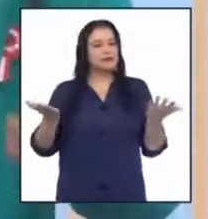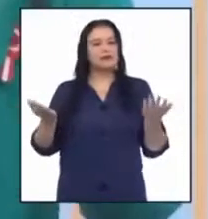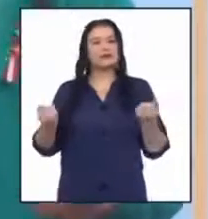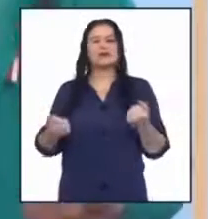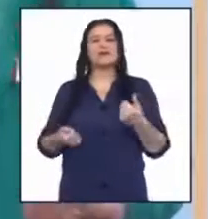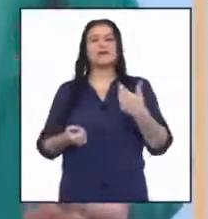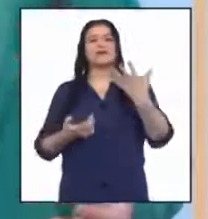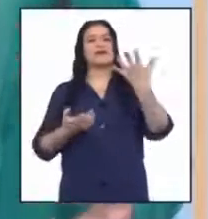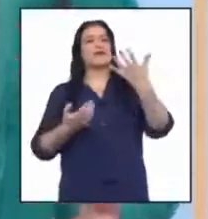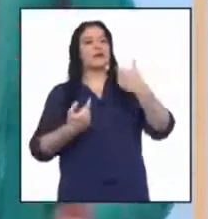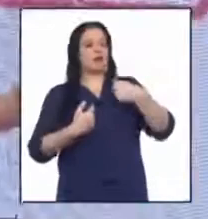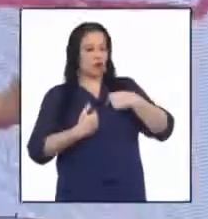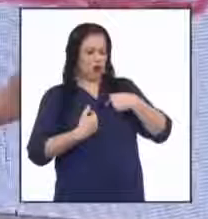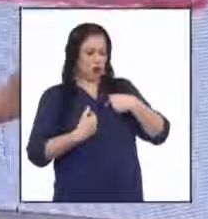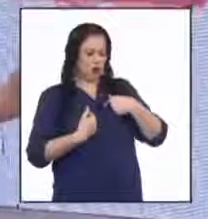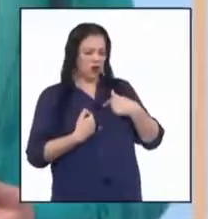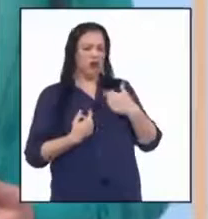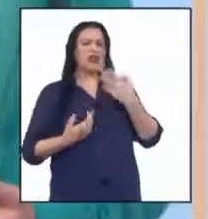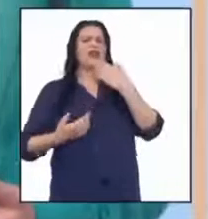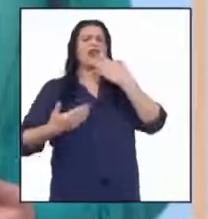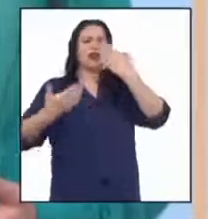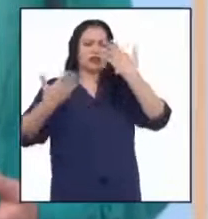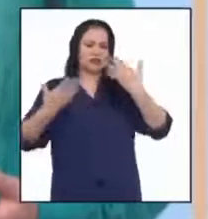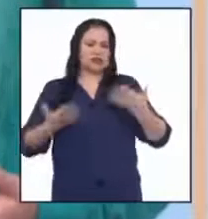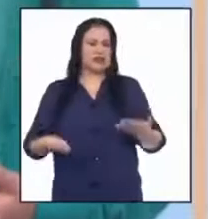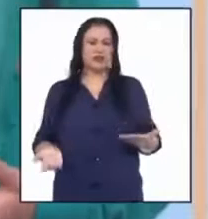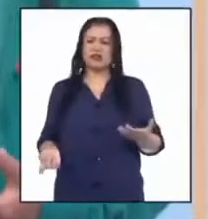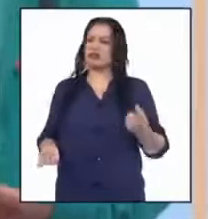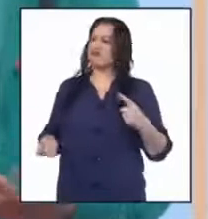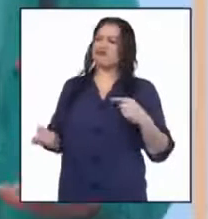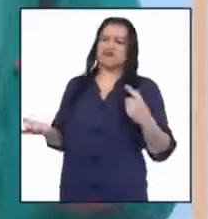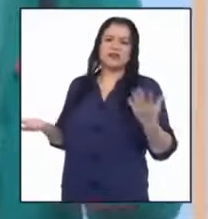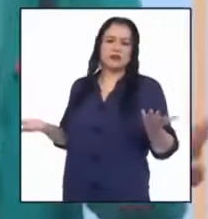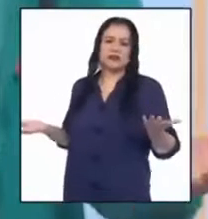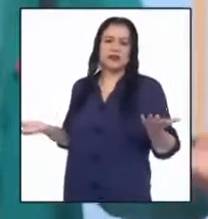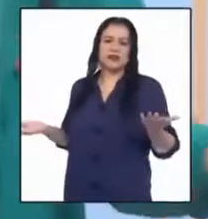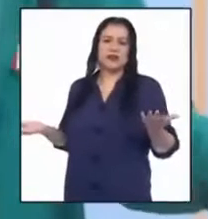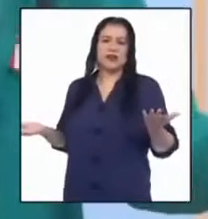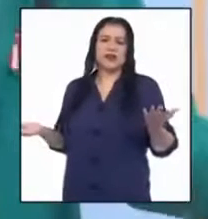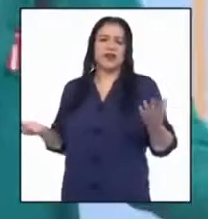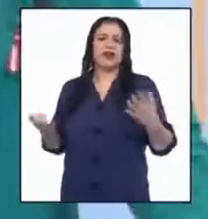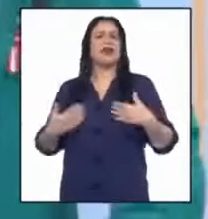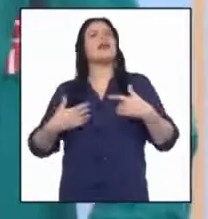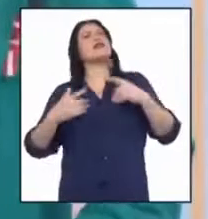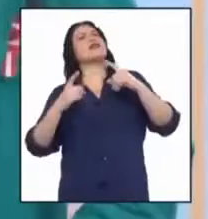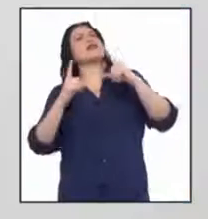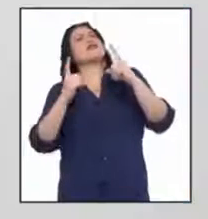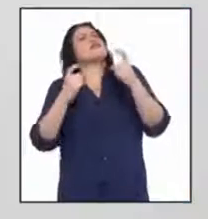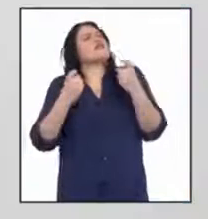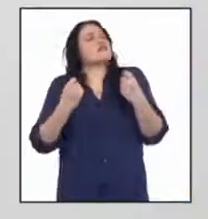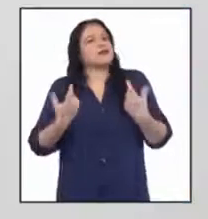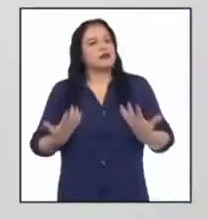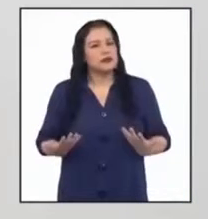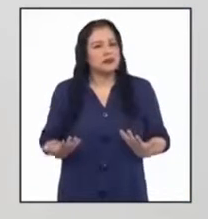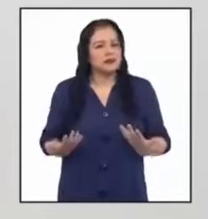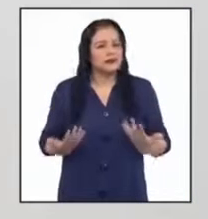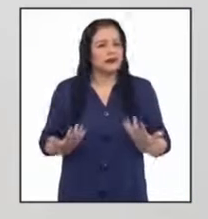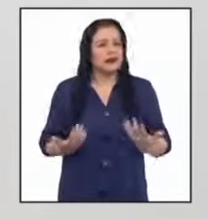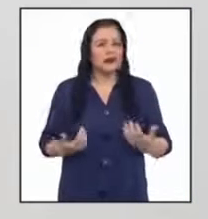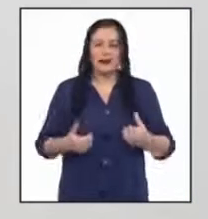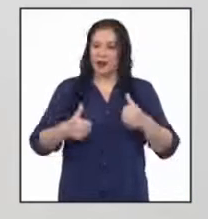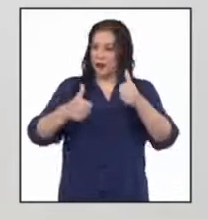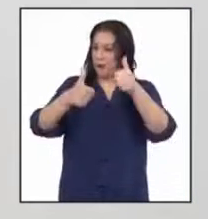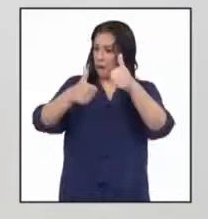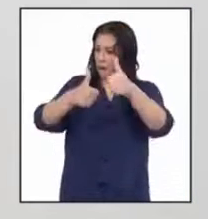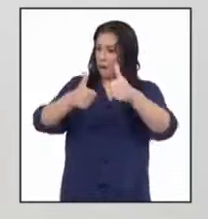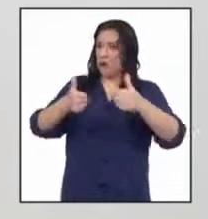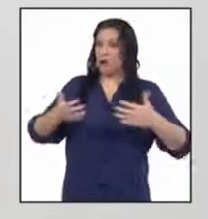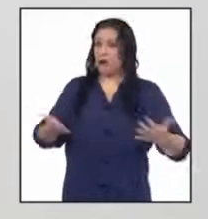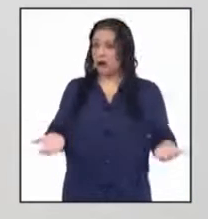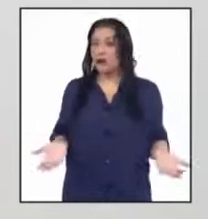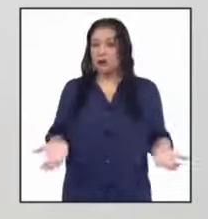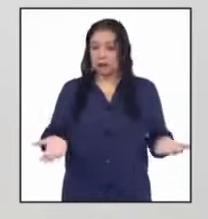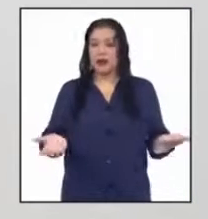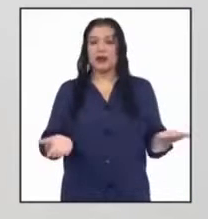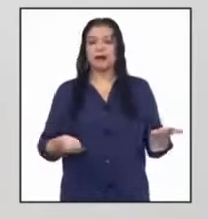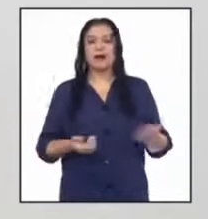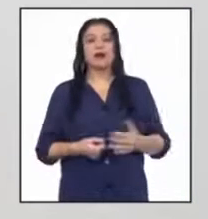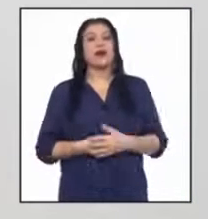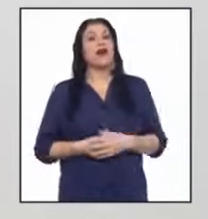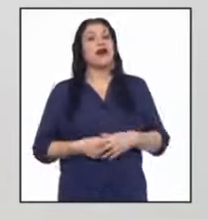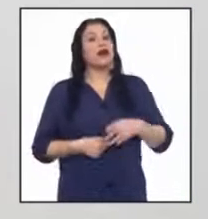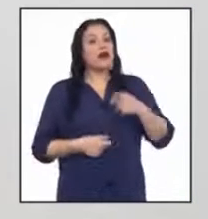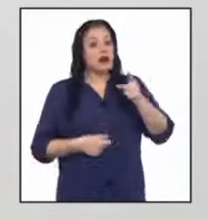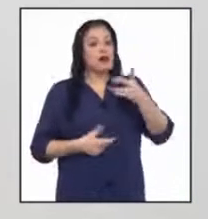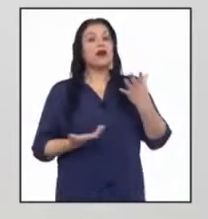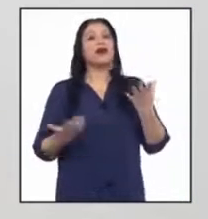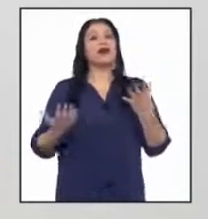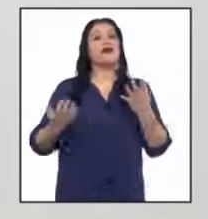¿Ser o no ser? Esa es la cuestión. Muy bien, Junior. Al parecer,